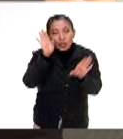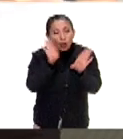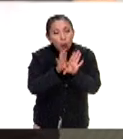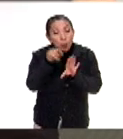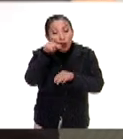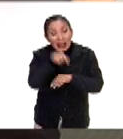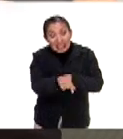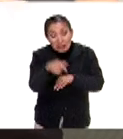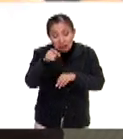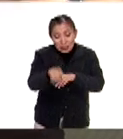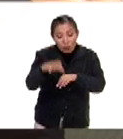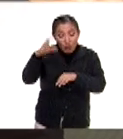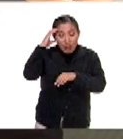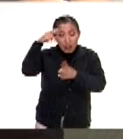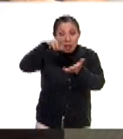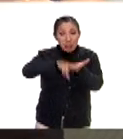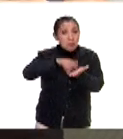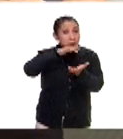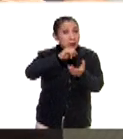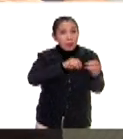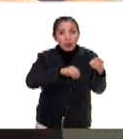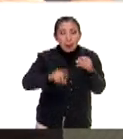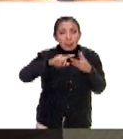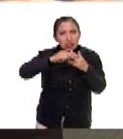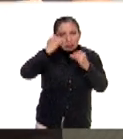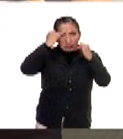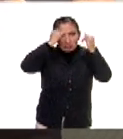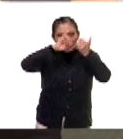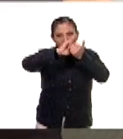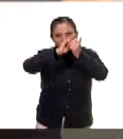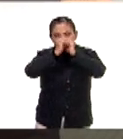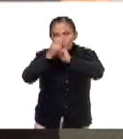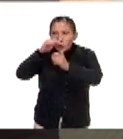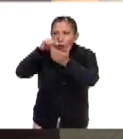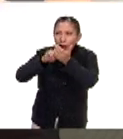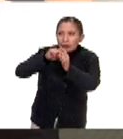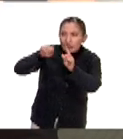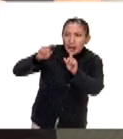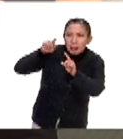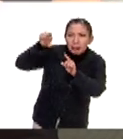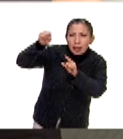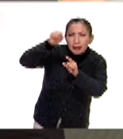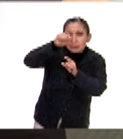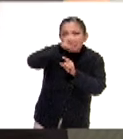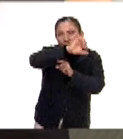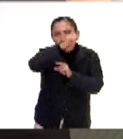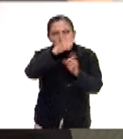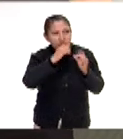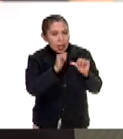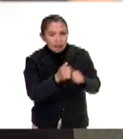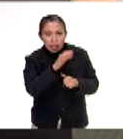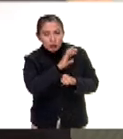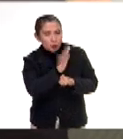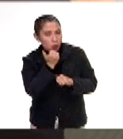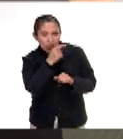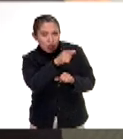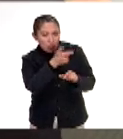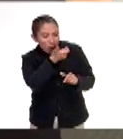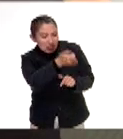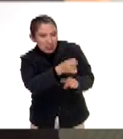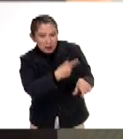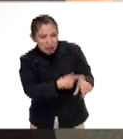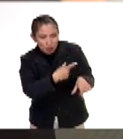cómo desde ahí inicia un proceso creativo que la lleva a lugares distintos que a otros artistas que no tenían esa